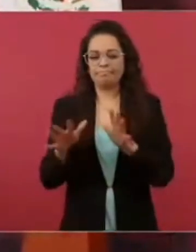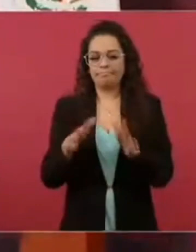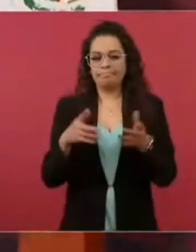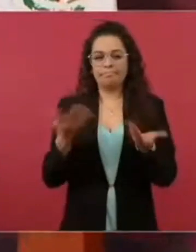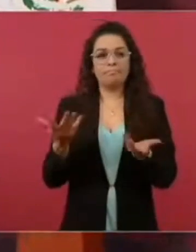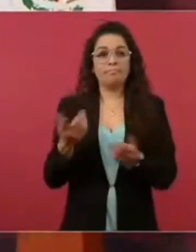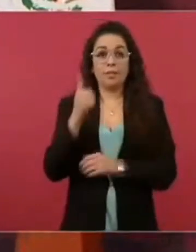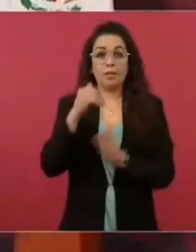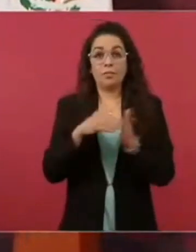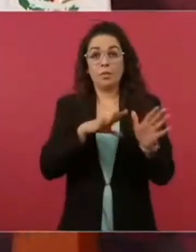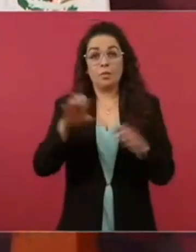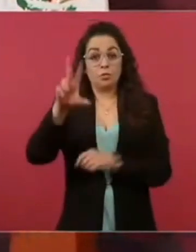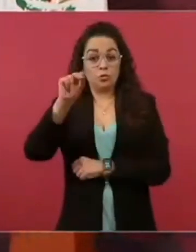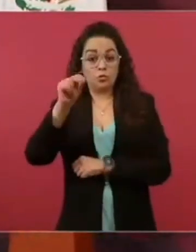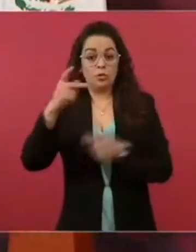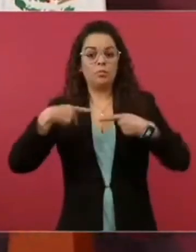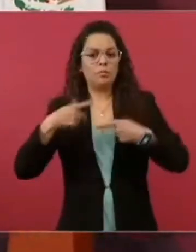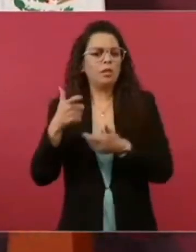los 80